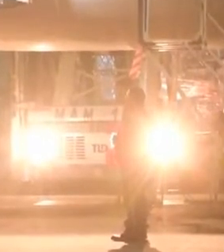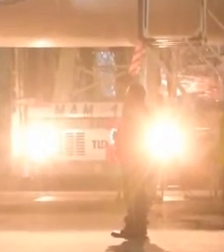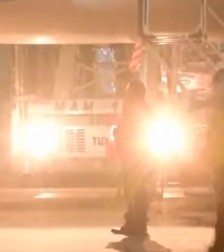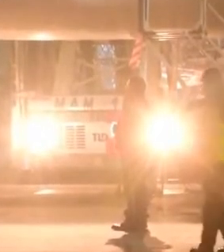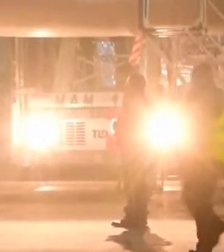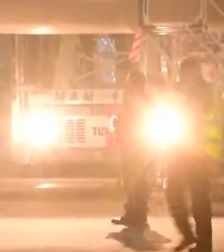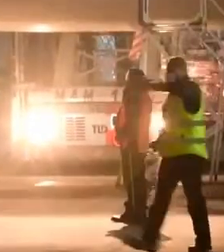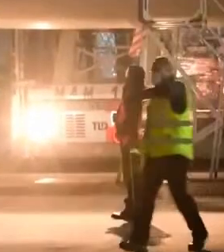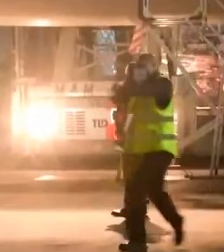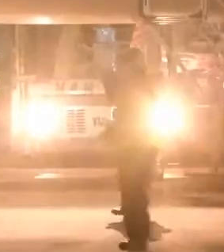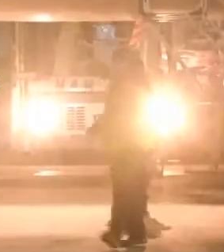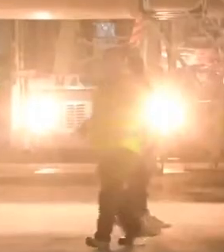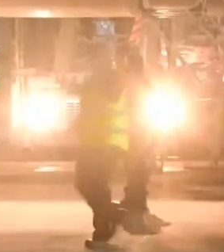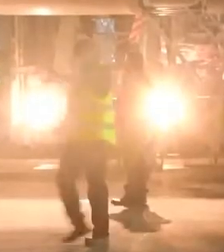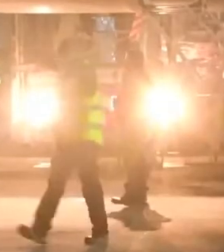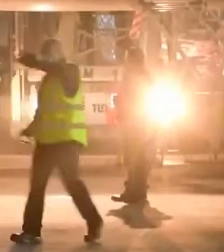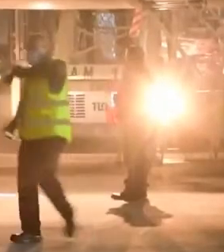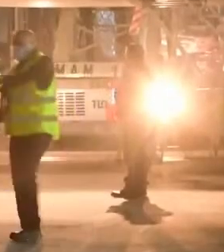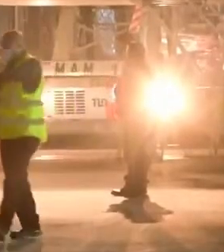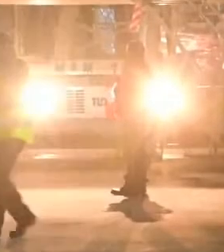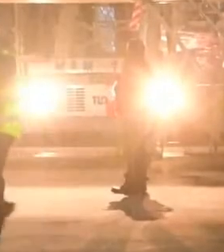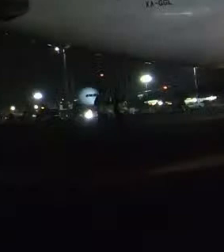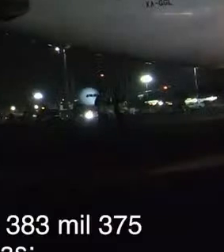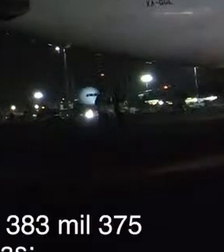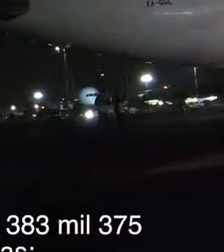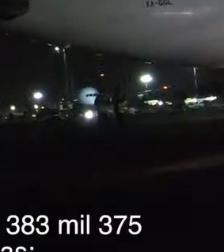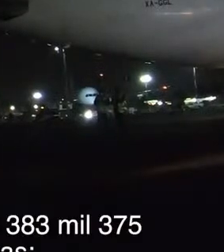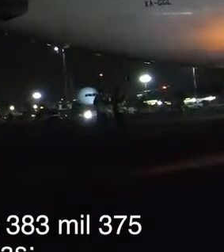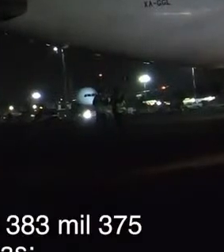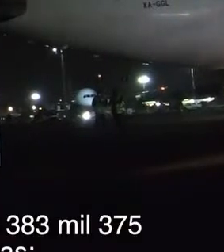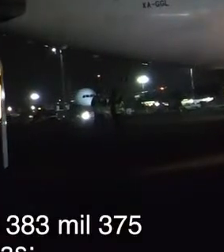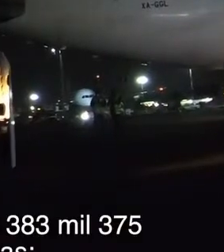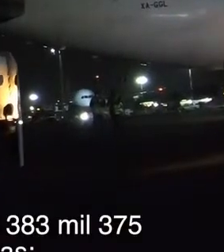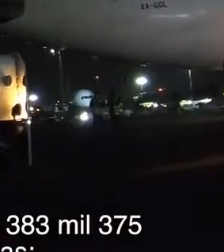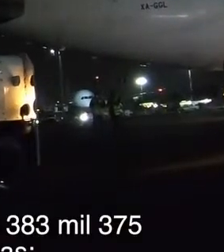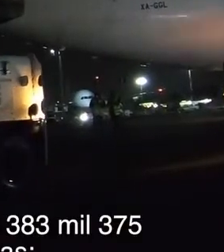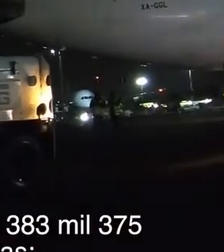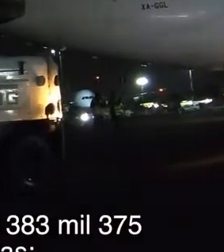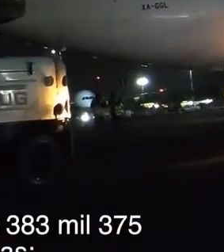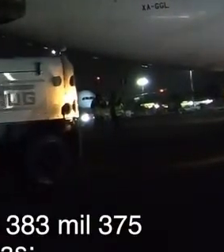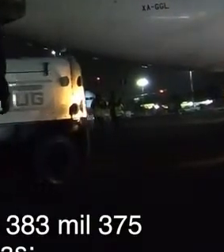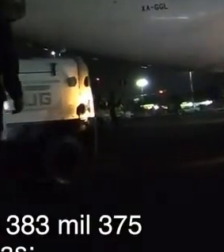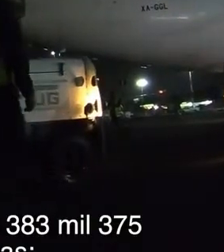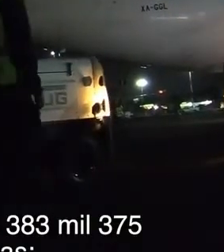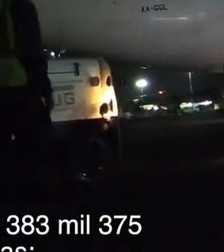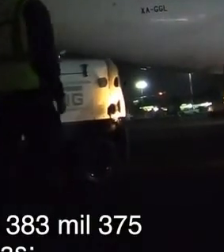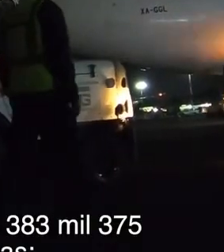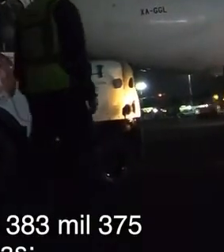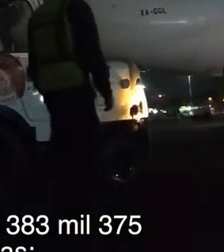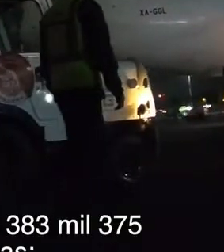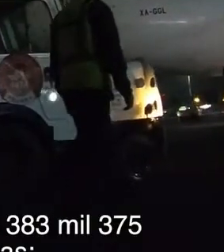1.565.000 biológicos que llegaron en un fin de semana. Con este embarque, nuestro país ha recibido